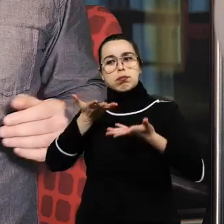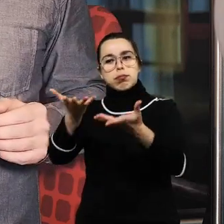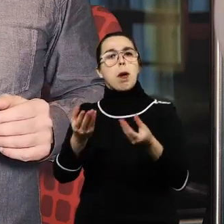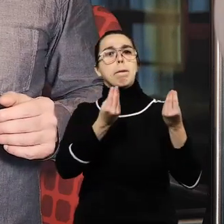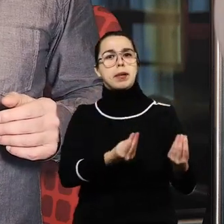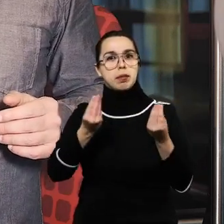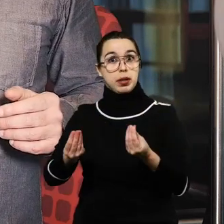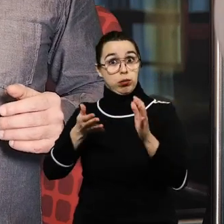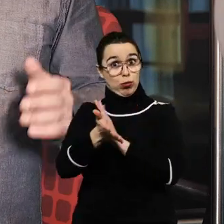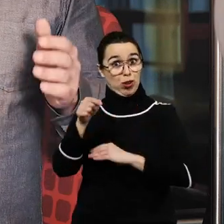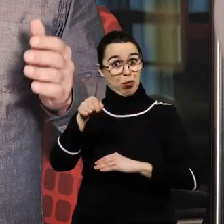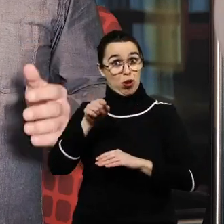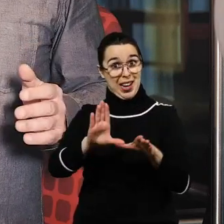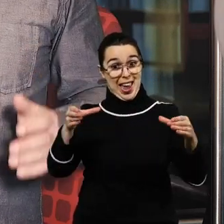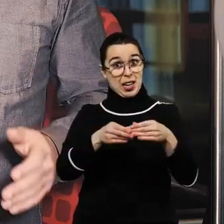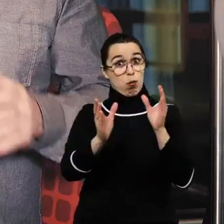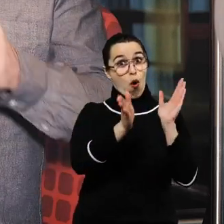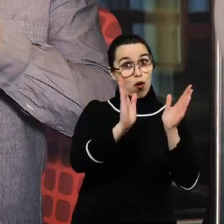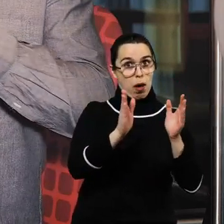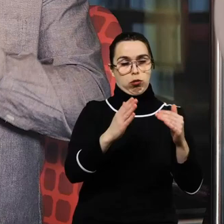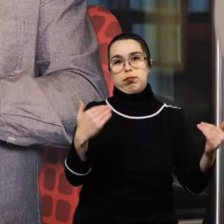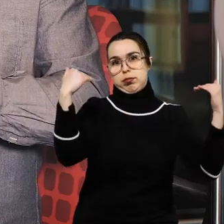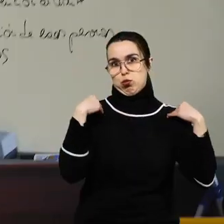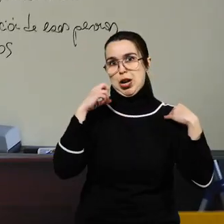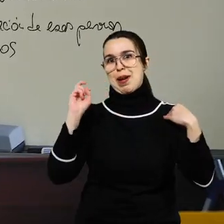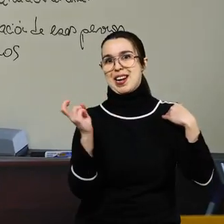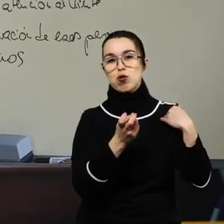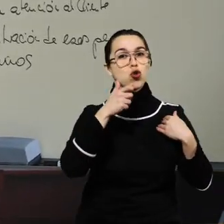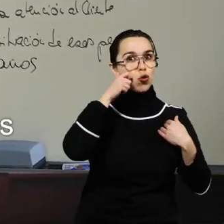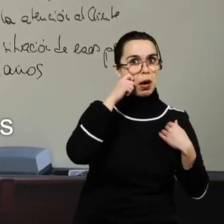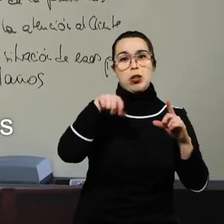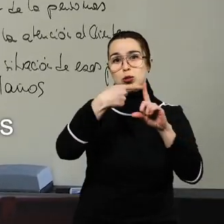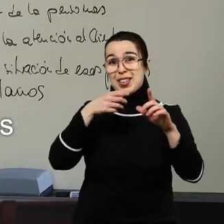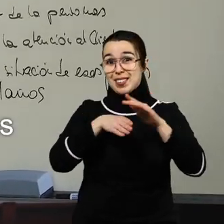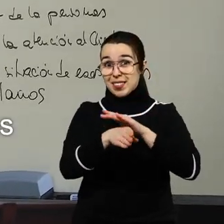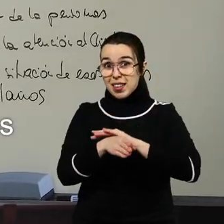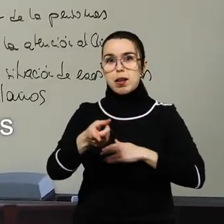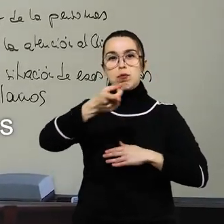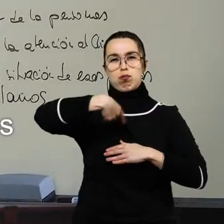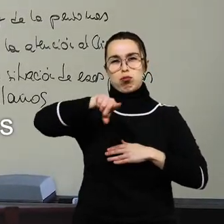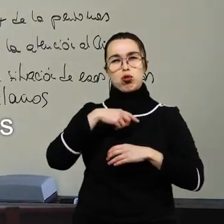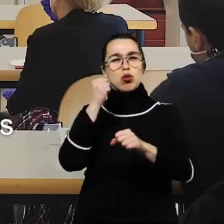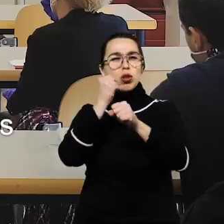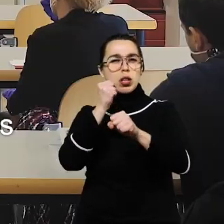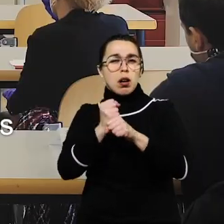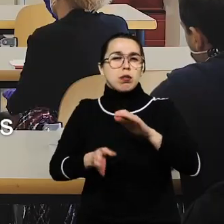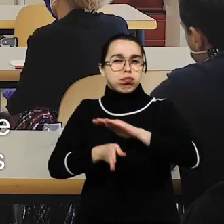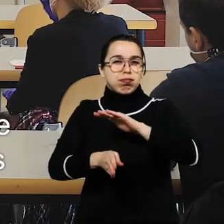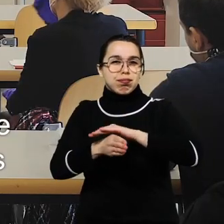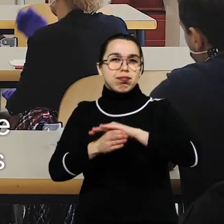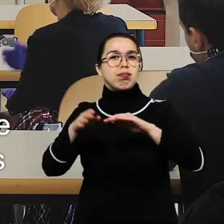a la diversidad. Es por ello por lo que el equipo de formadores, responsables de recursos humanos y de